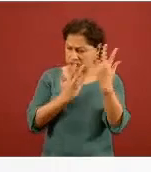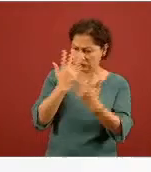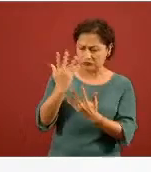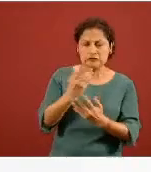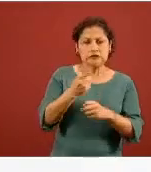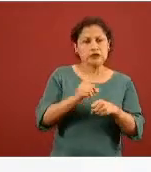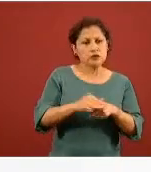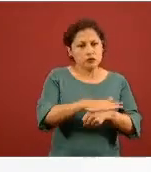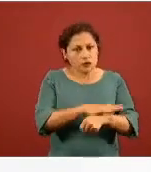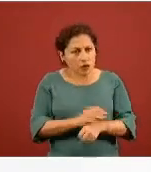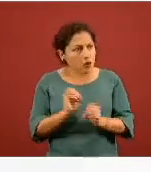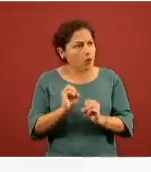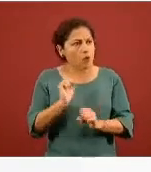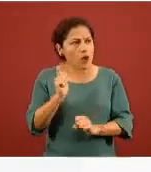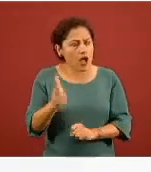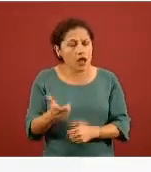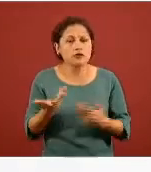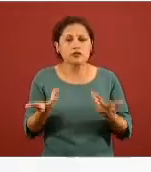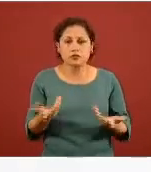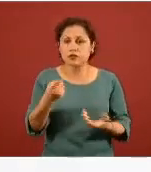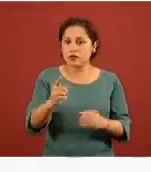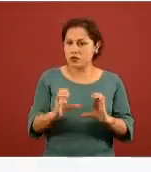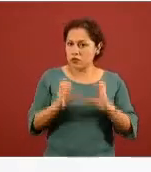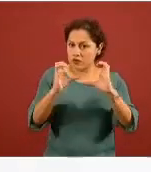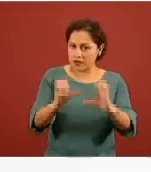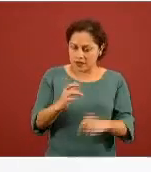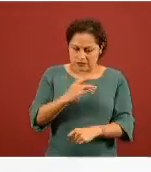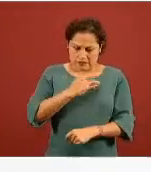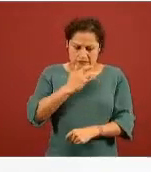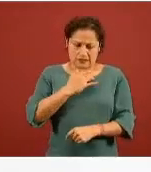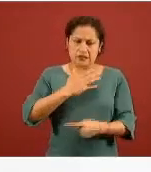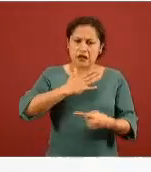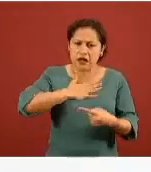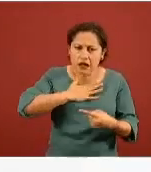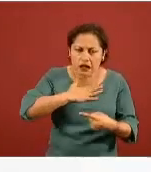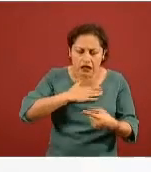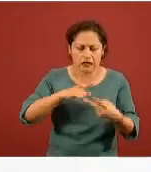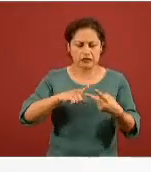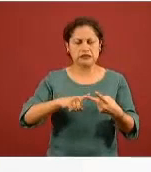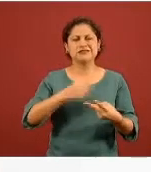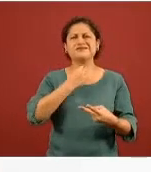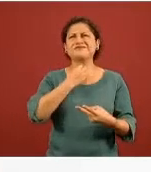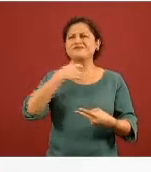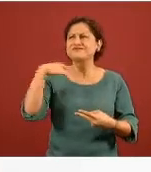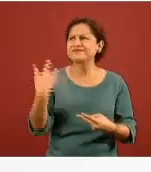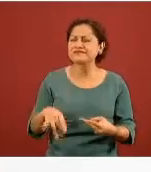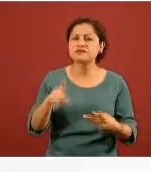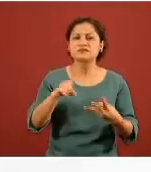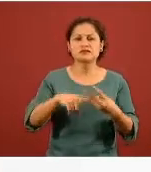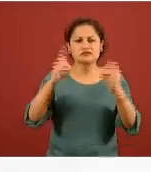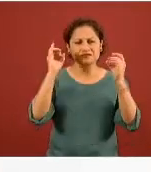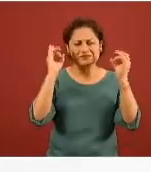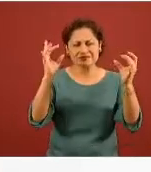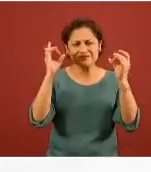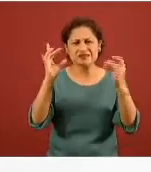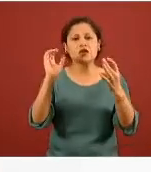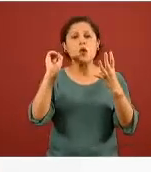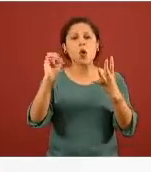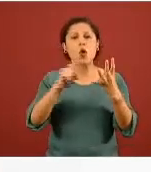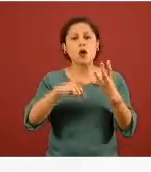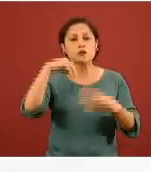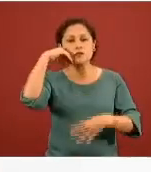presentas tos, dolor de garganta, dolor de cabeza o fiebre que sea igual o mayor a 38